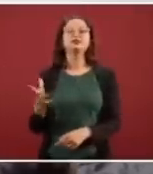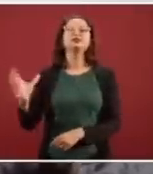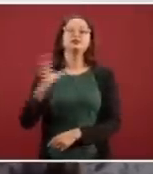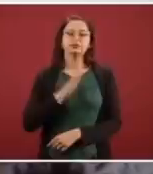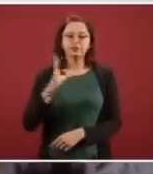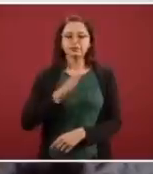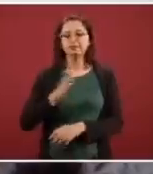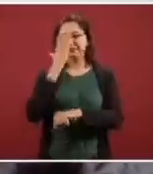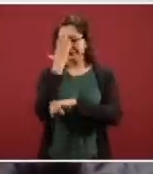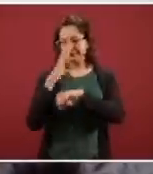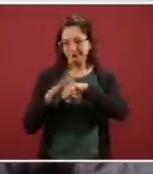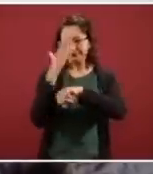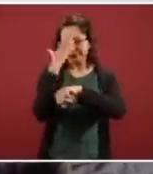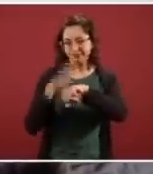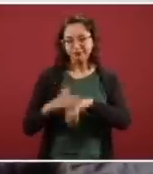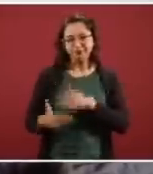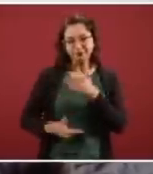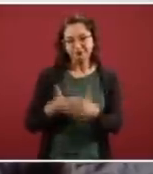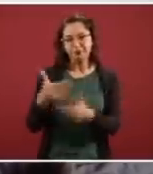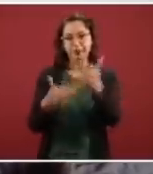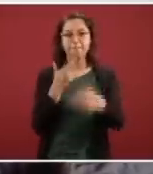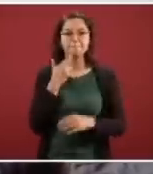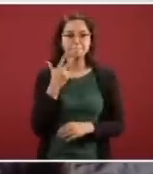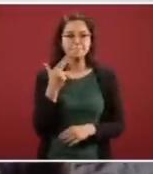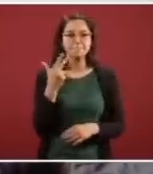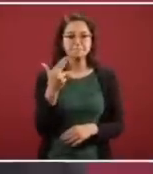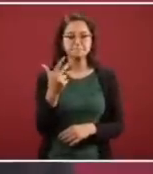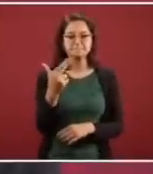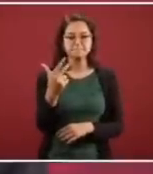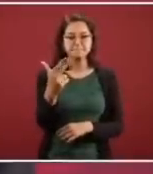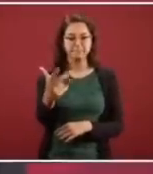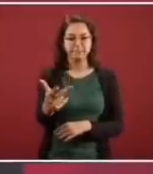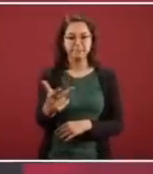acciones para mejorar